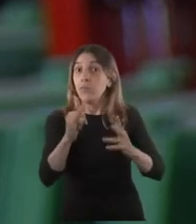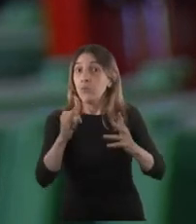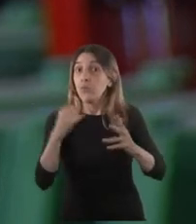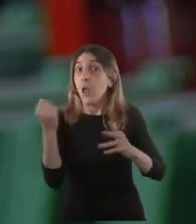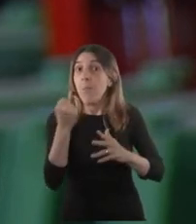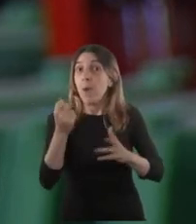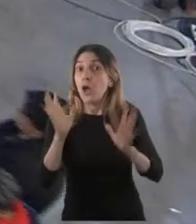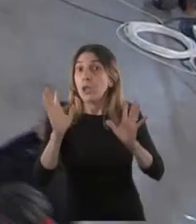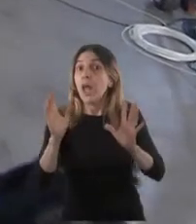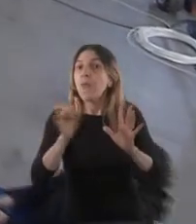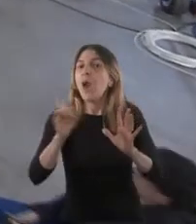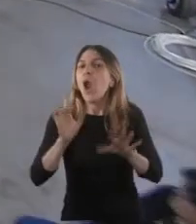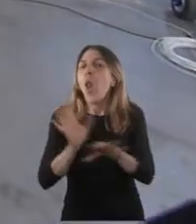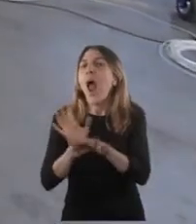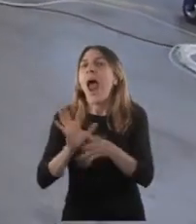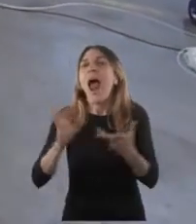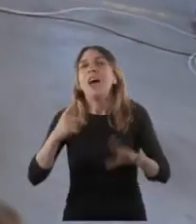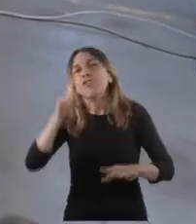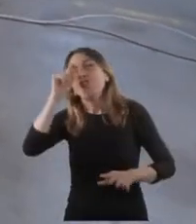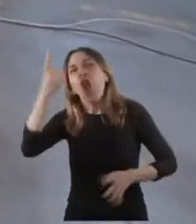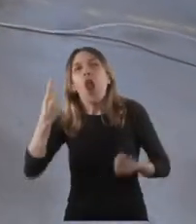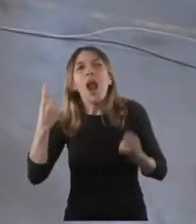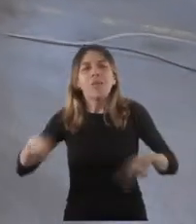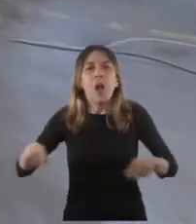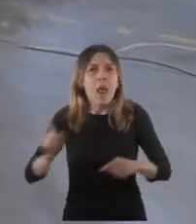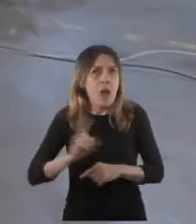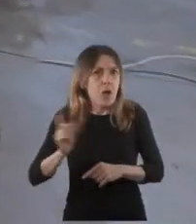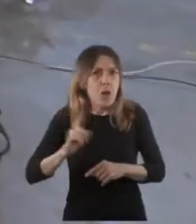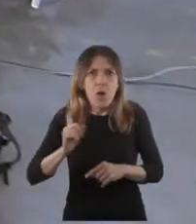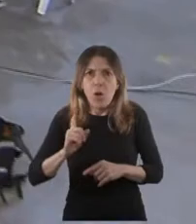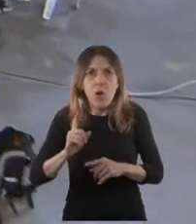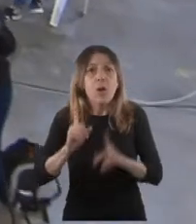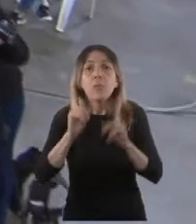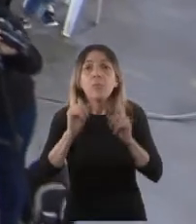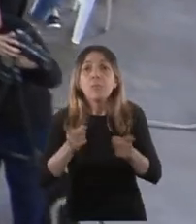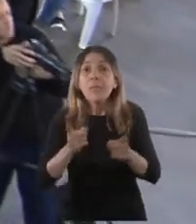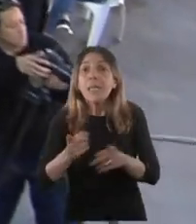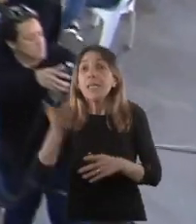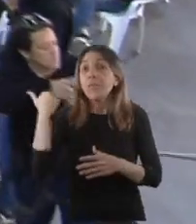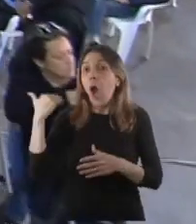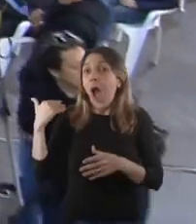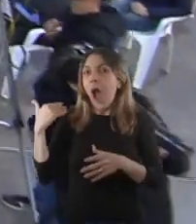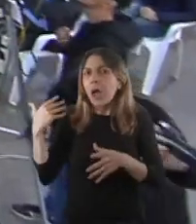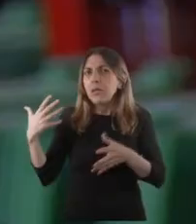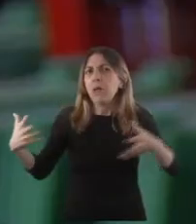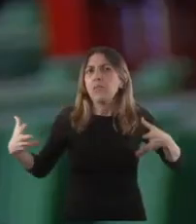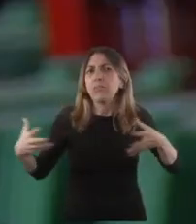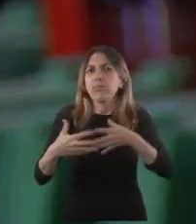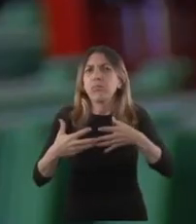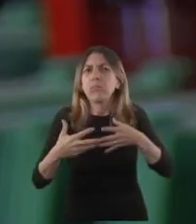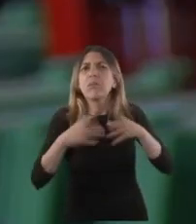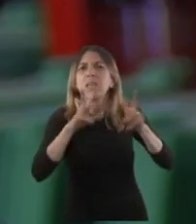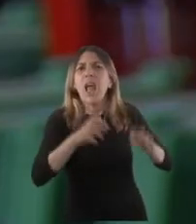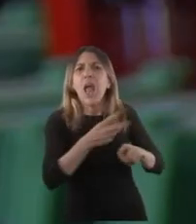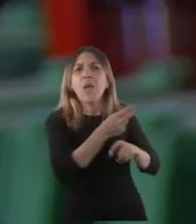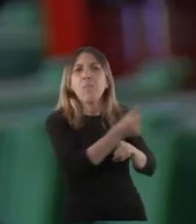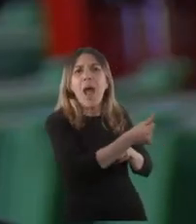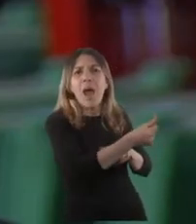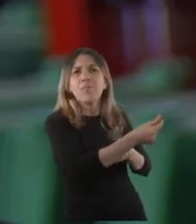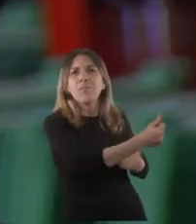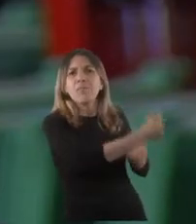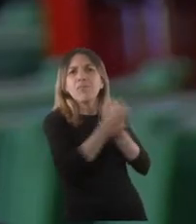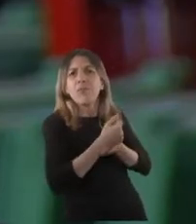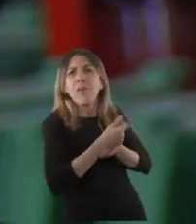la casualidad, fue realmente cuando se pone a la parte financiera,